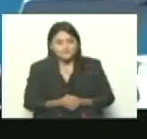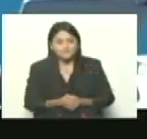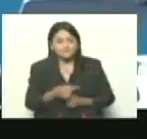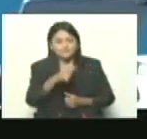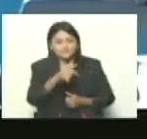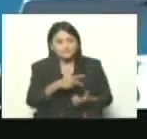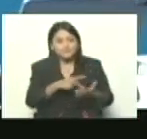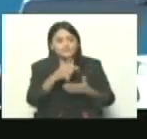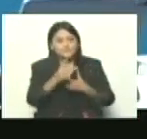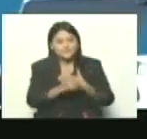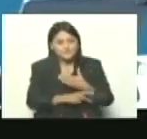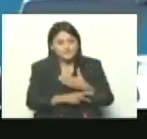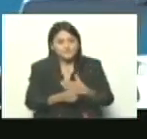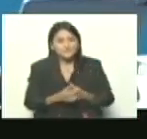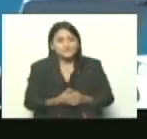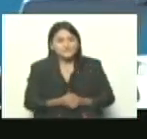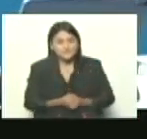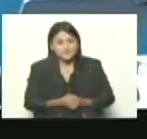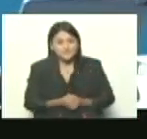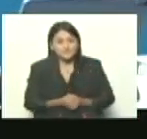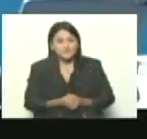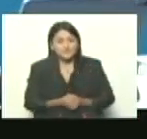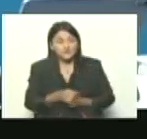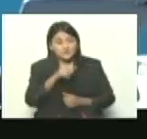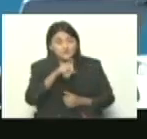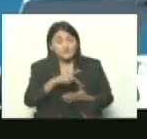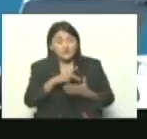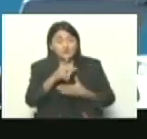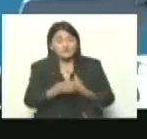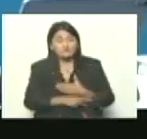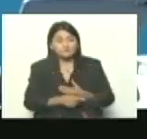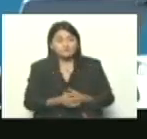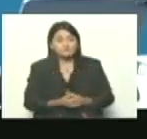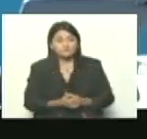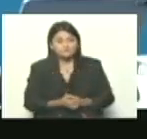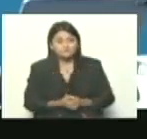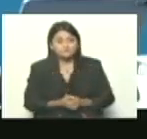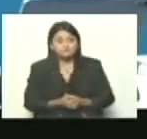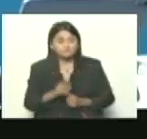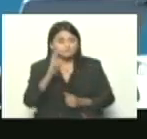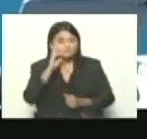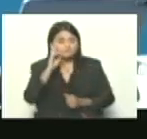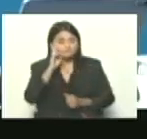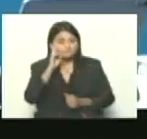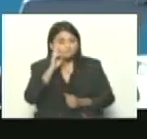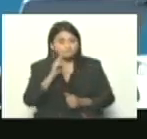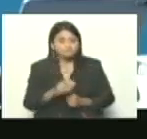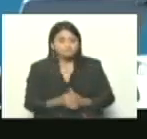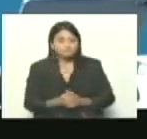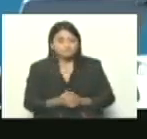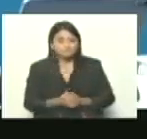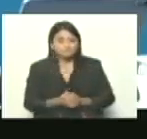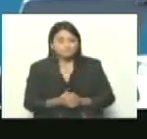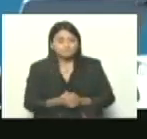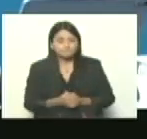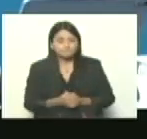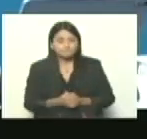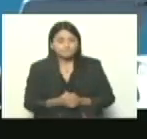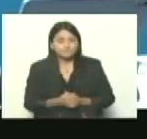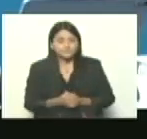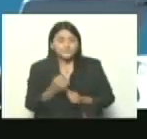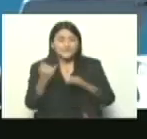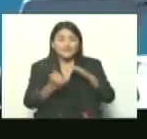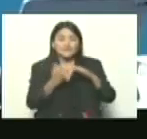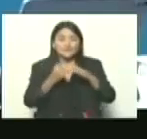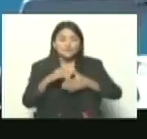que se está visualizando, hay que unir todas las instituciones suramericanas